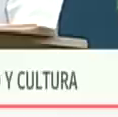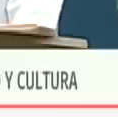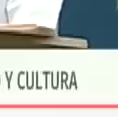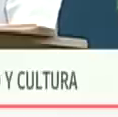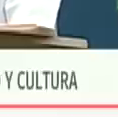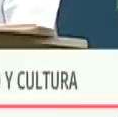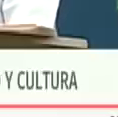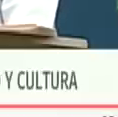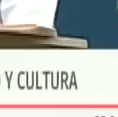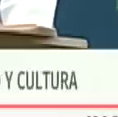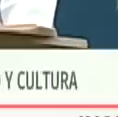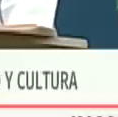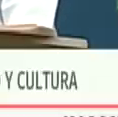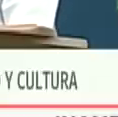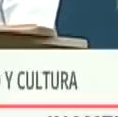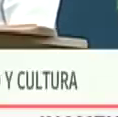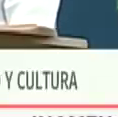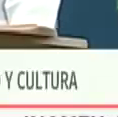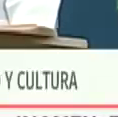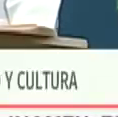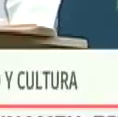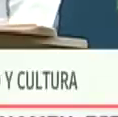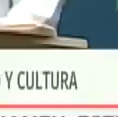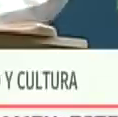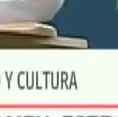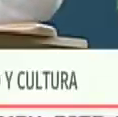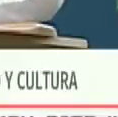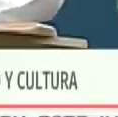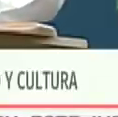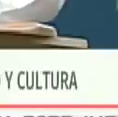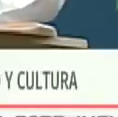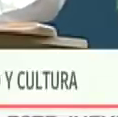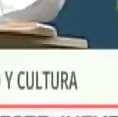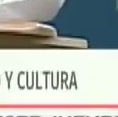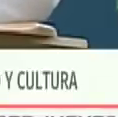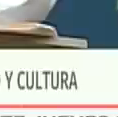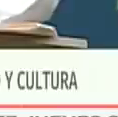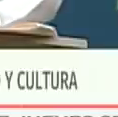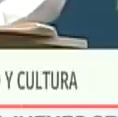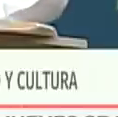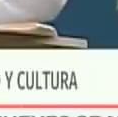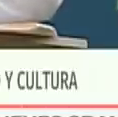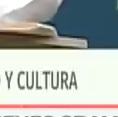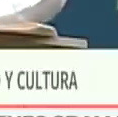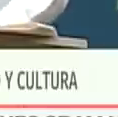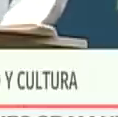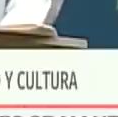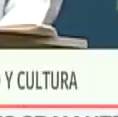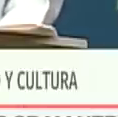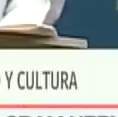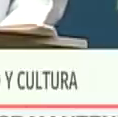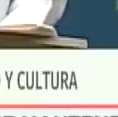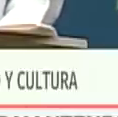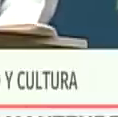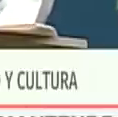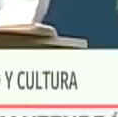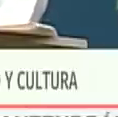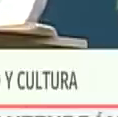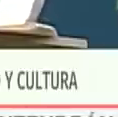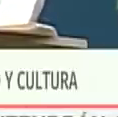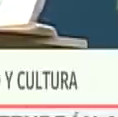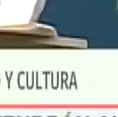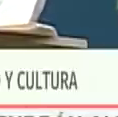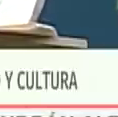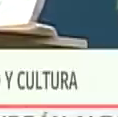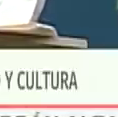sus abuelas, sus niños y niñas, a los efectos de que estén bien informados, bien enterados de esta batalla